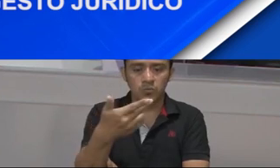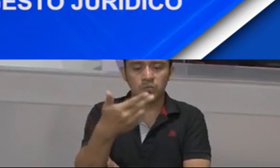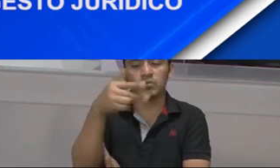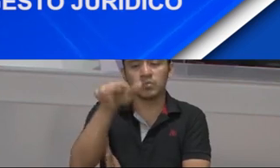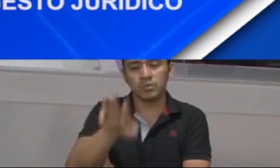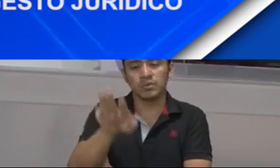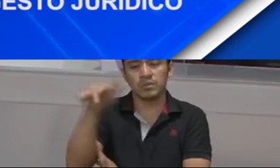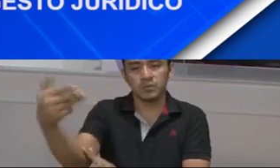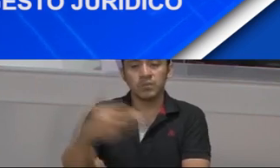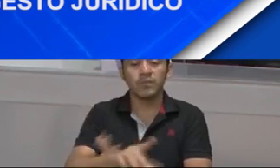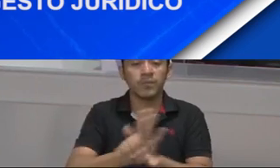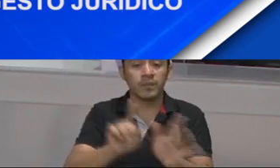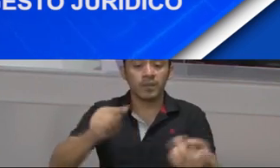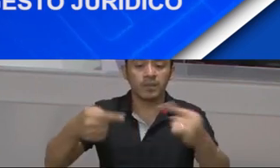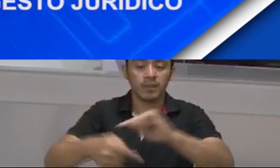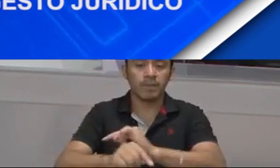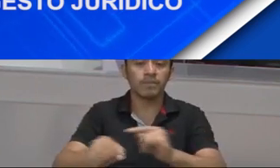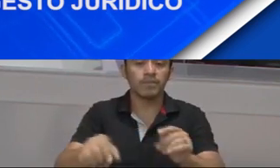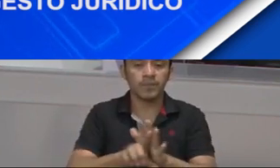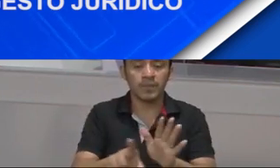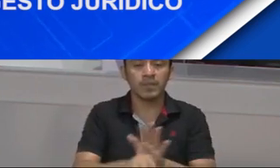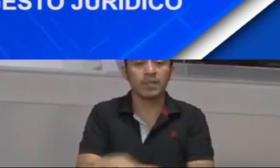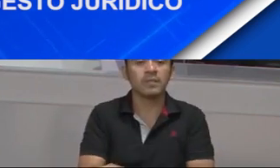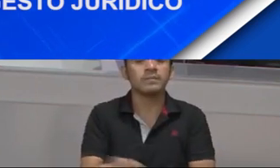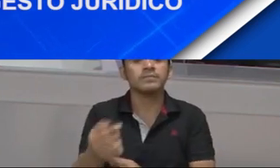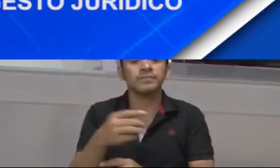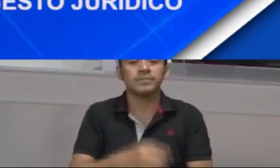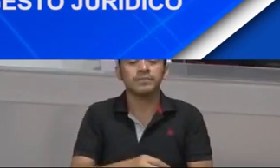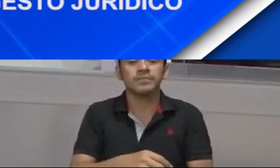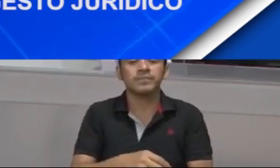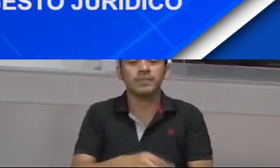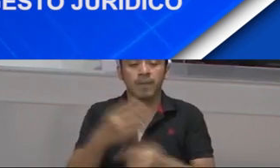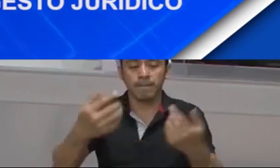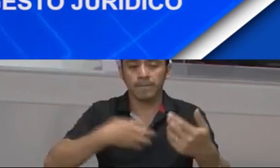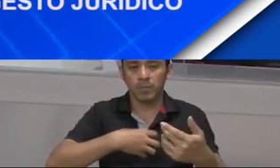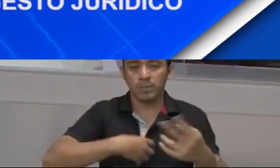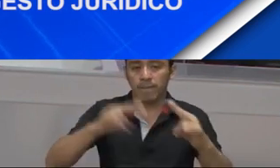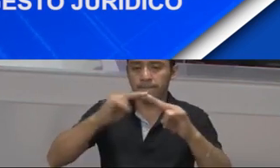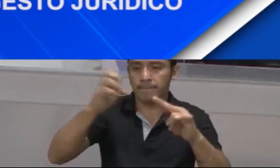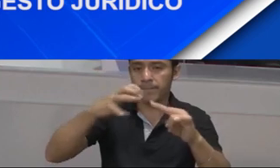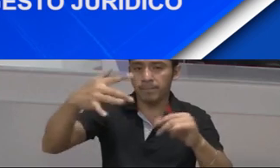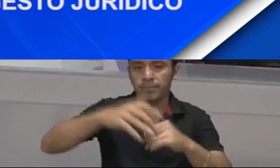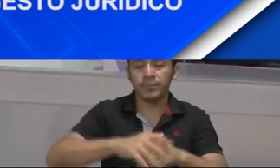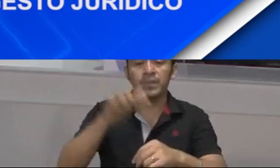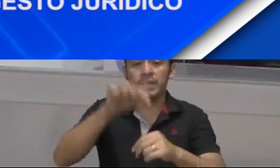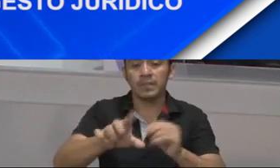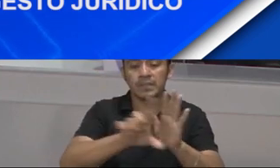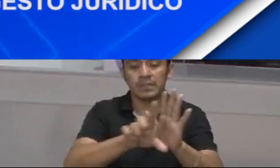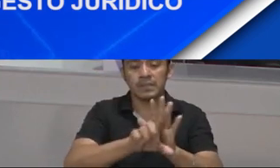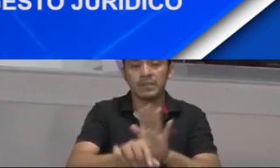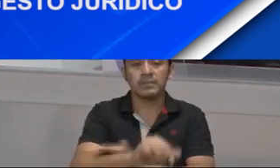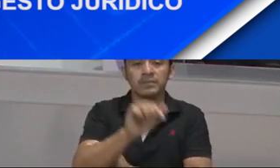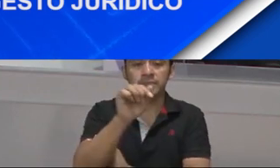Reformas y Adiciones a la Ley número 272, Ley de la Industria Eléctrica, a la Ley